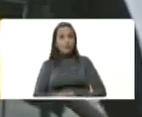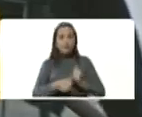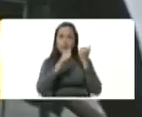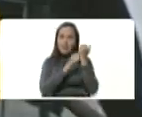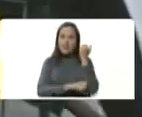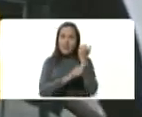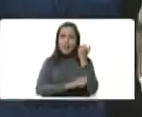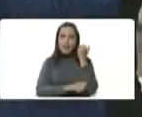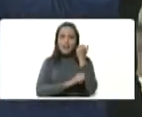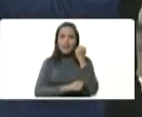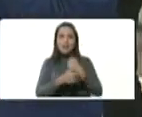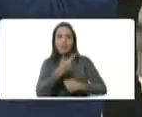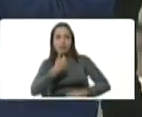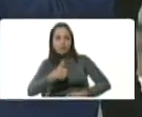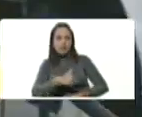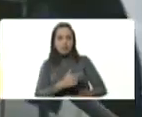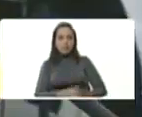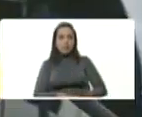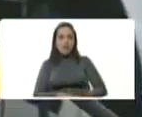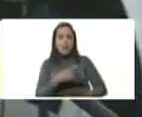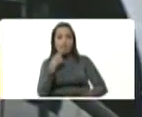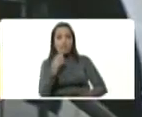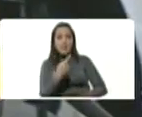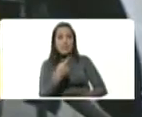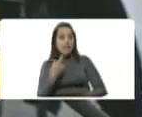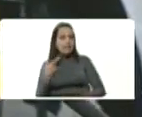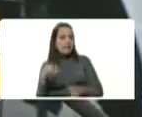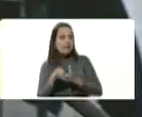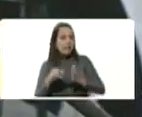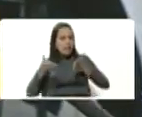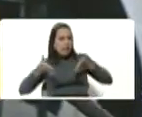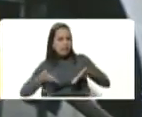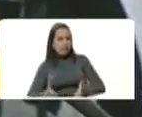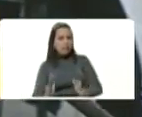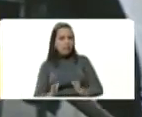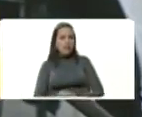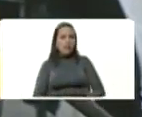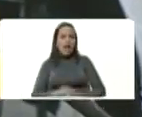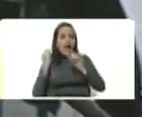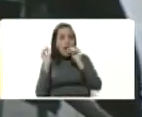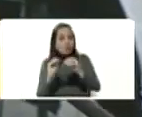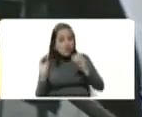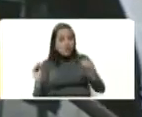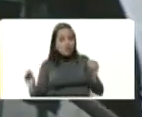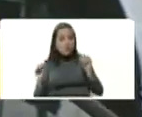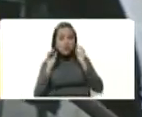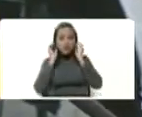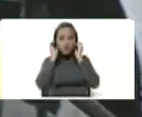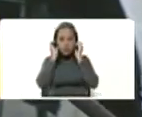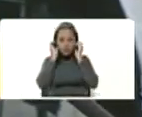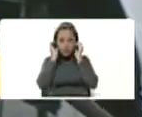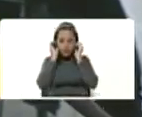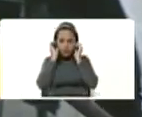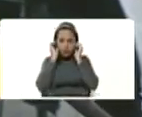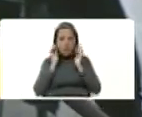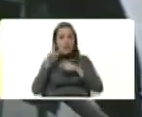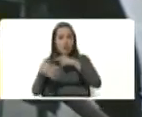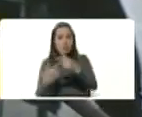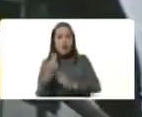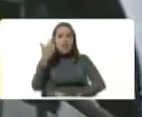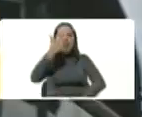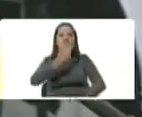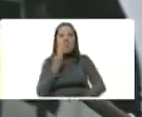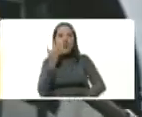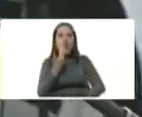Color naranja. Ese color naranja te dice, mira, ya estamos cerquita. Como el color de Dios. Porque anuncia el rojo. La vida. Y